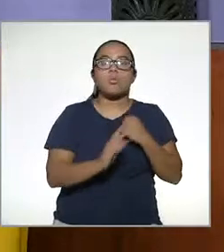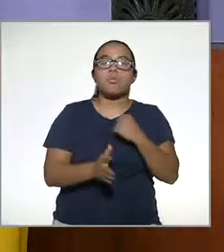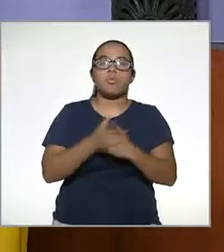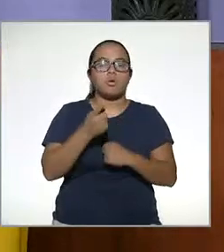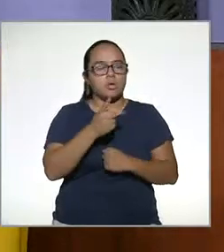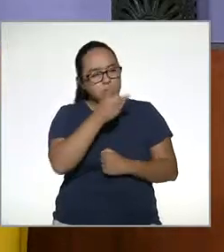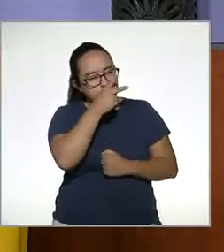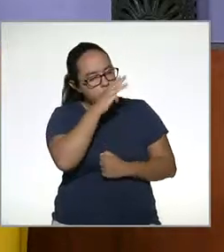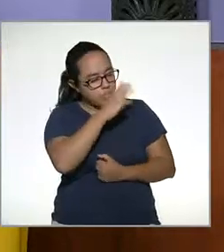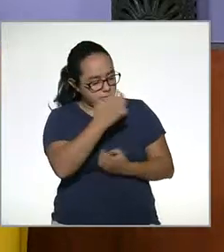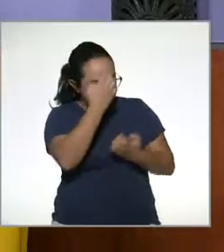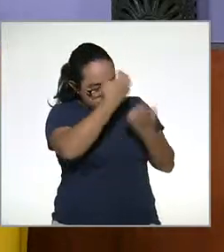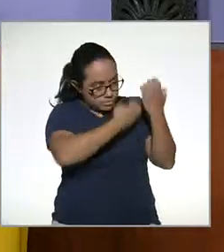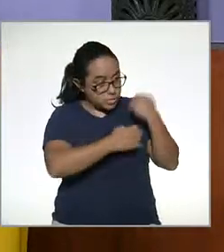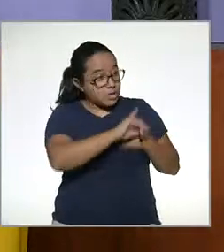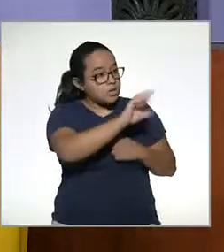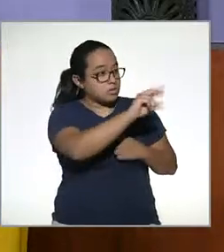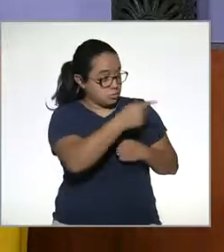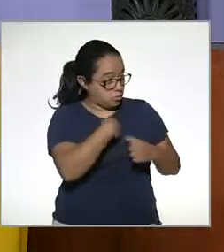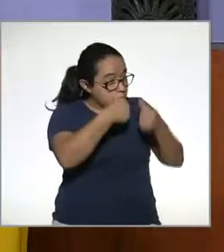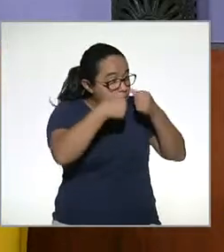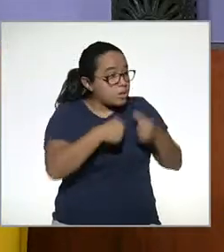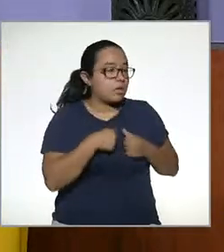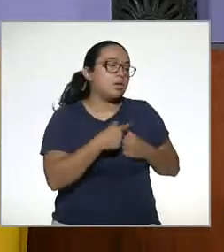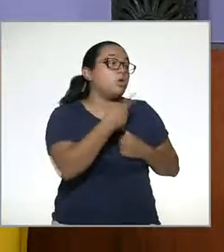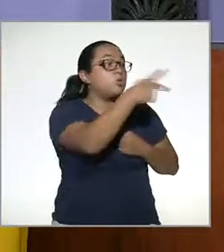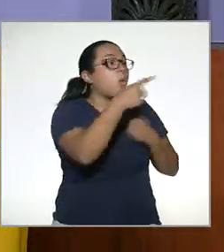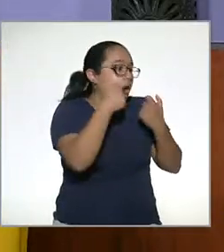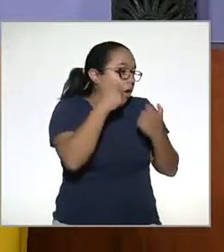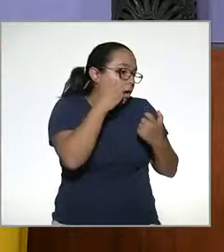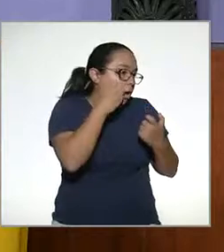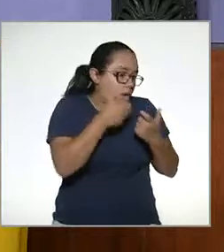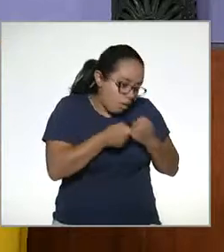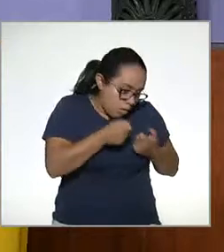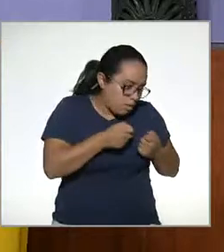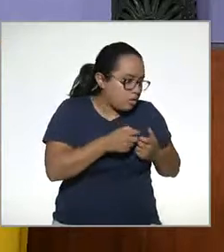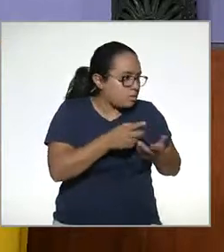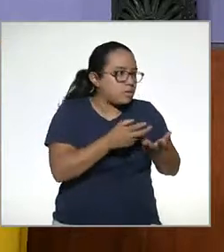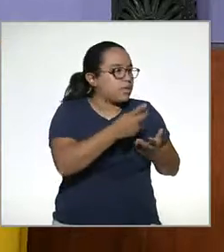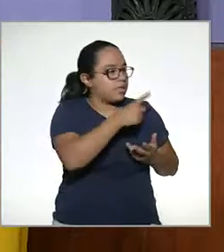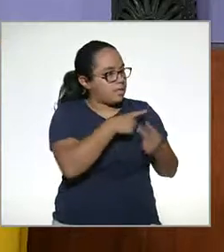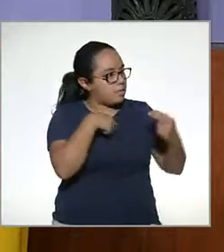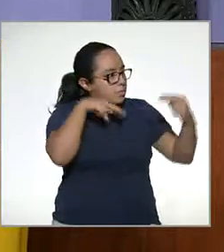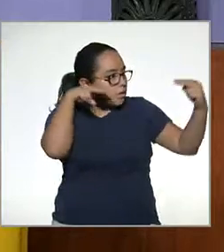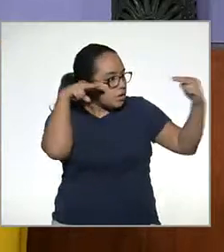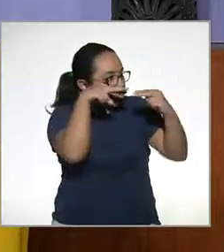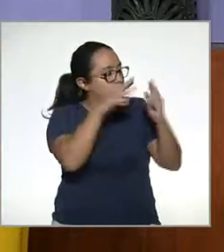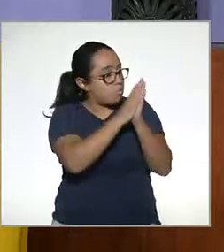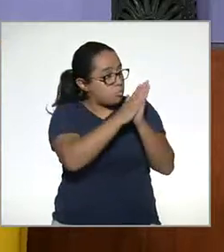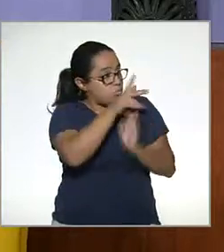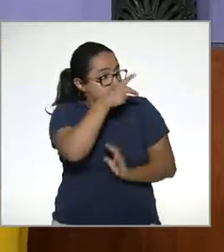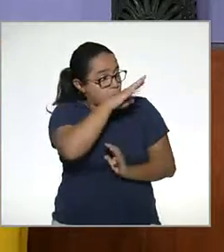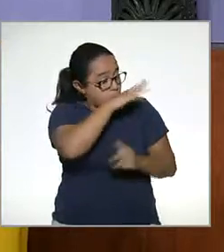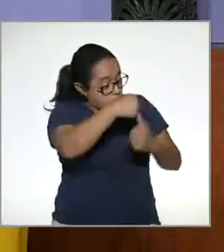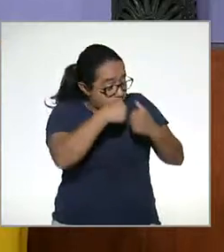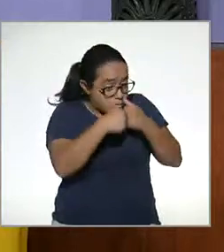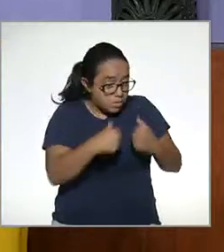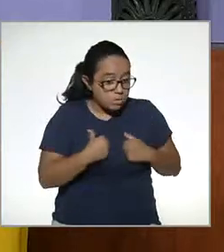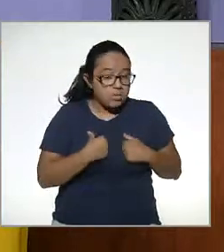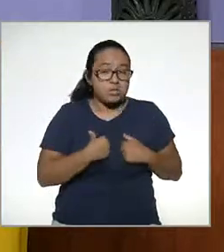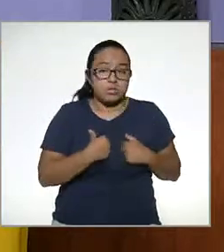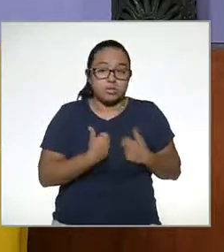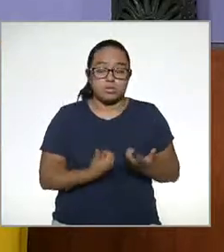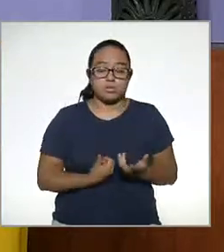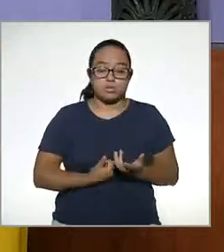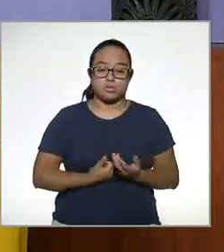lectura del padre también. Sí me vas a escuchar, ¿o qué? Pero entonces suspende lo que estás haciendo porque necesito de tu mirada y de tu tiempo. O sea, realmente está aquí,